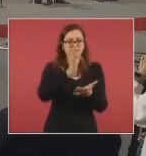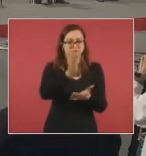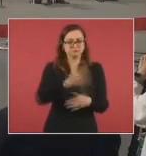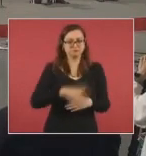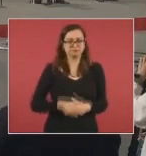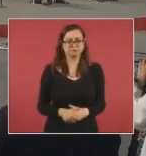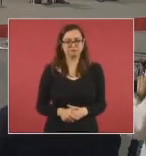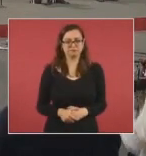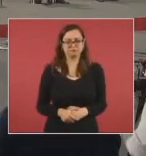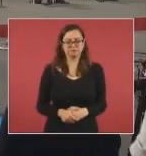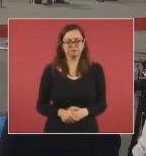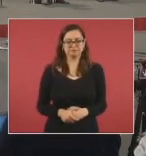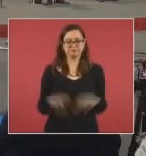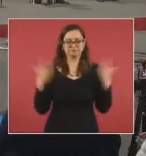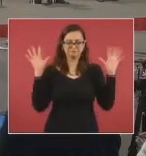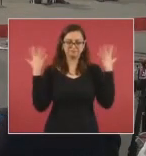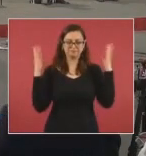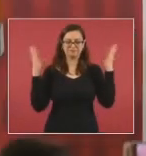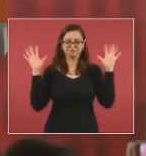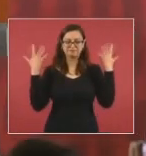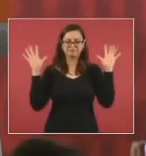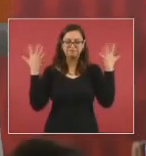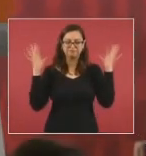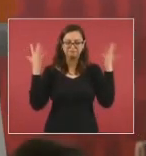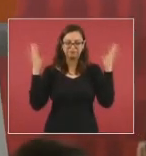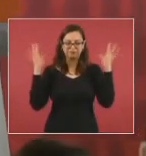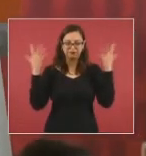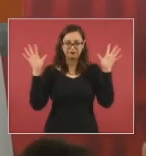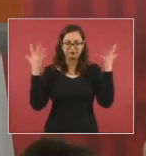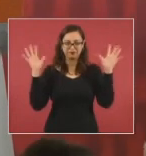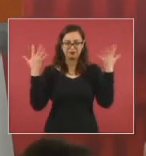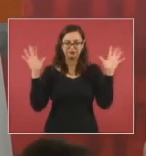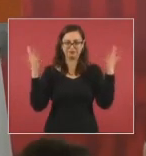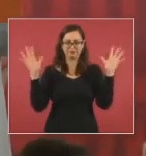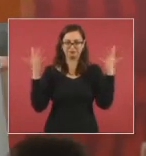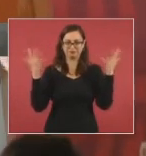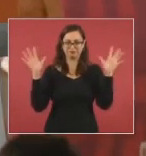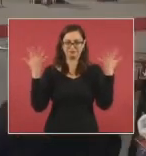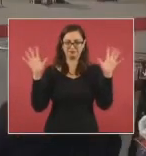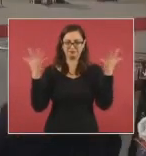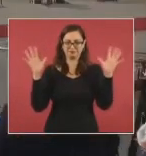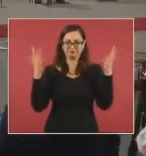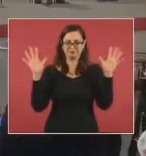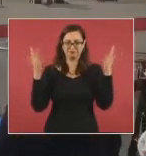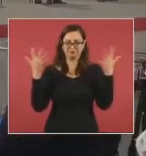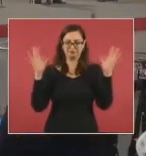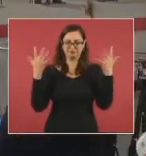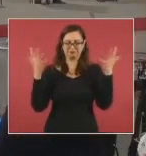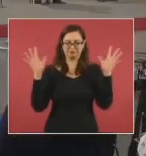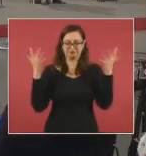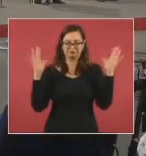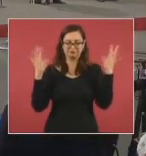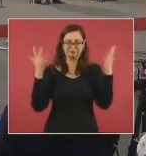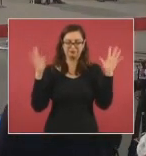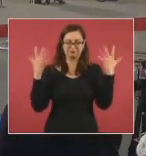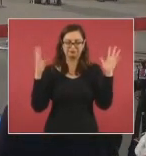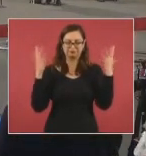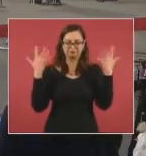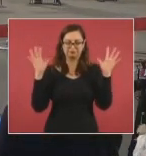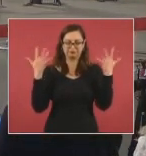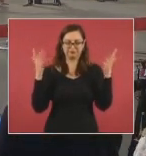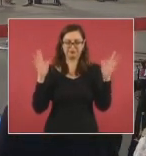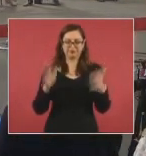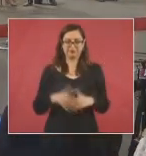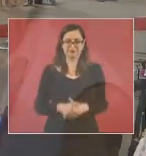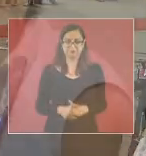Manuel, pero no le devuelve el abrazo, sigue aplaudiendo. Seguramente vivía momentos de frustración por no haber